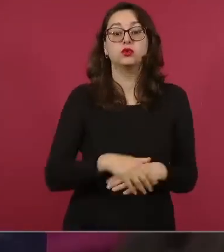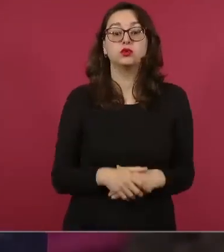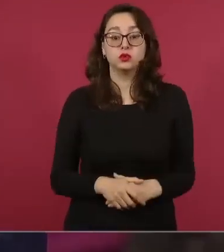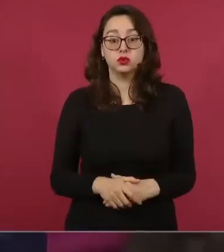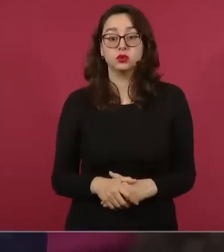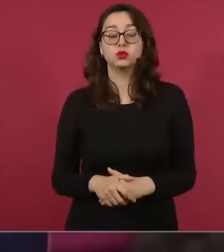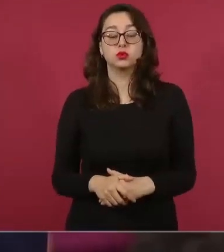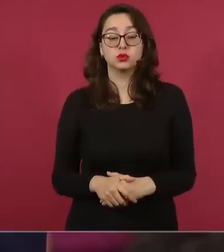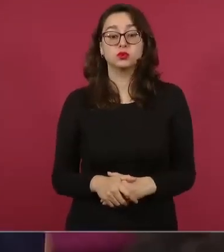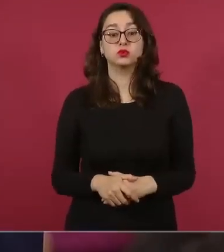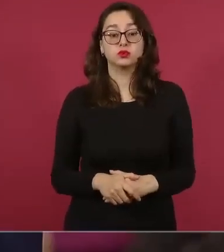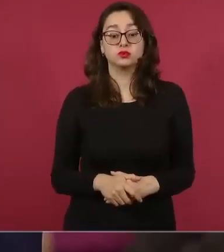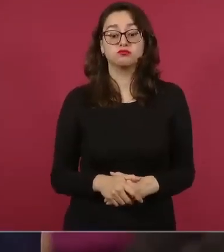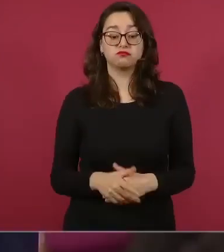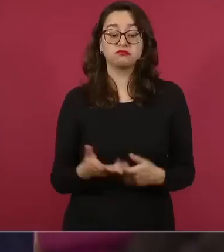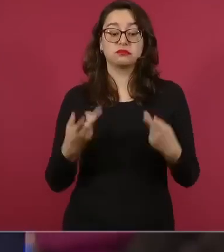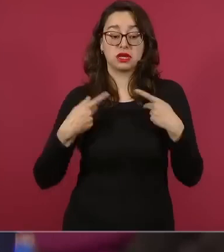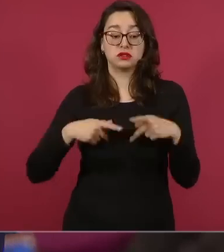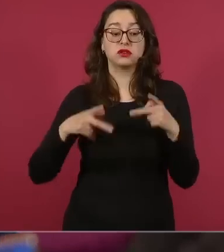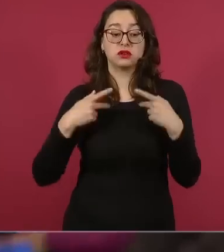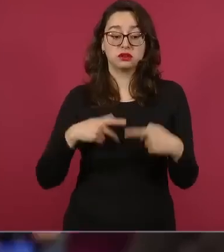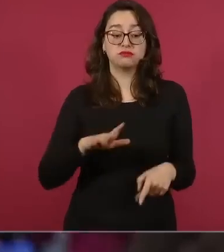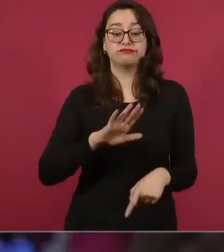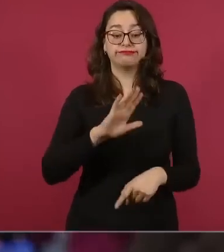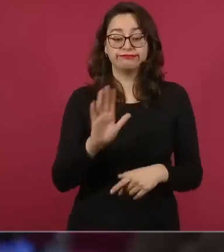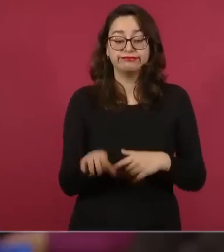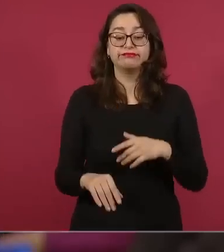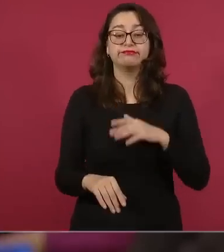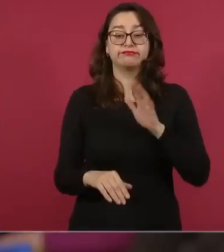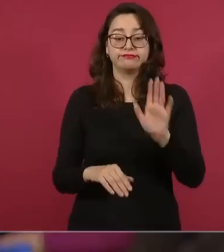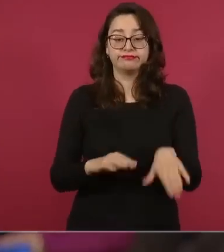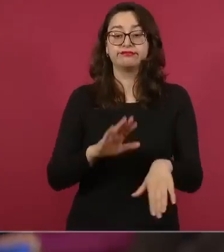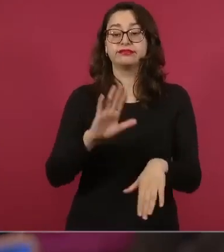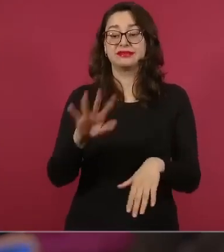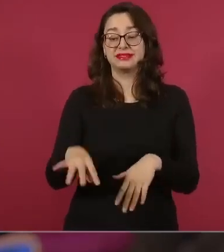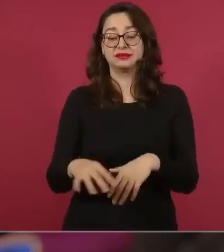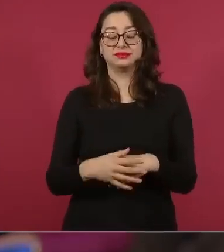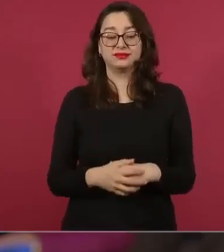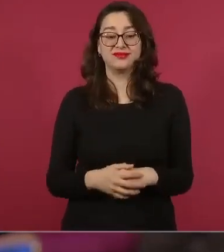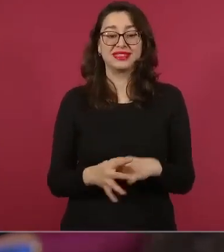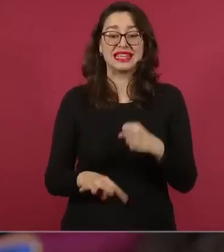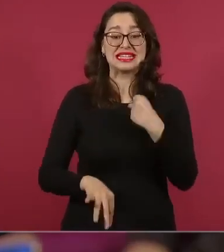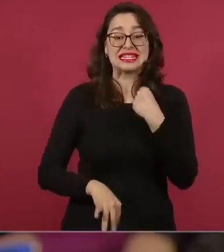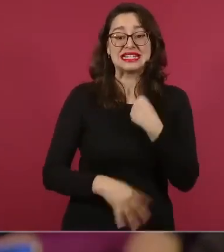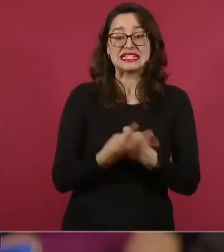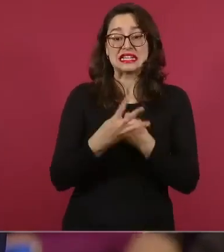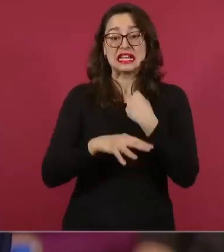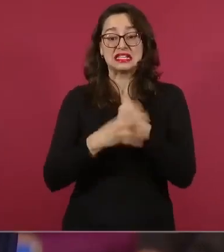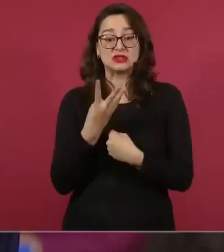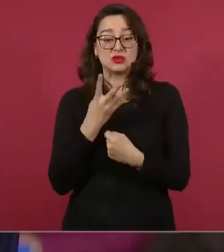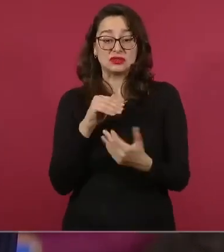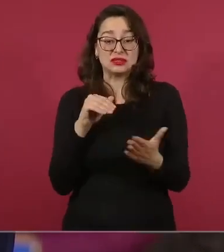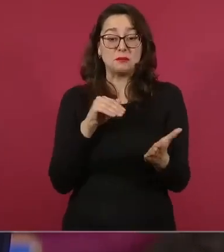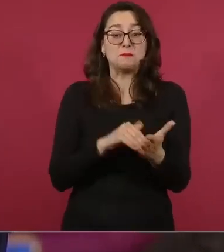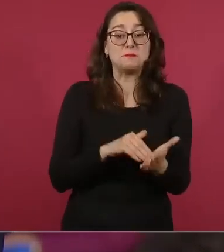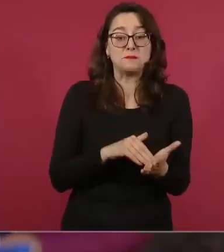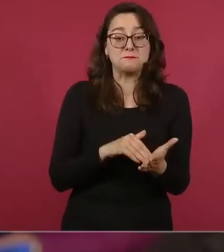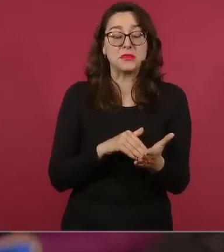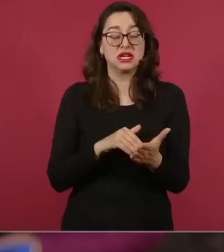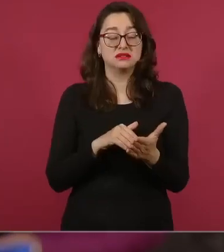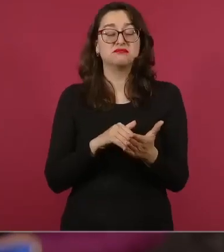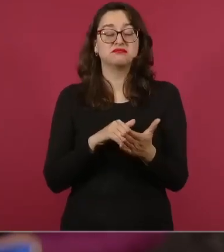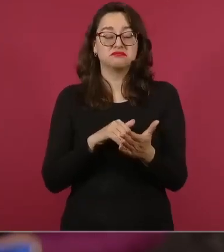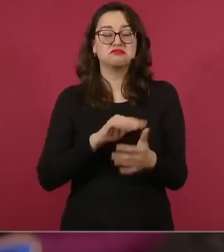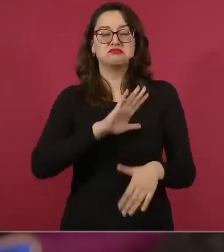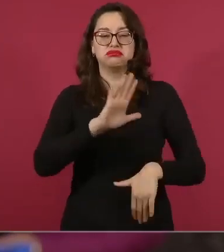Hubo pérdidas de vidas humanas, 14,000 hombres muertos en el campo de la